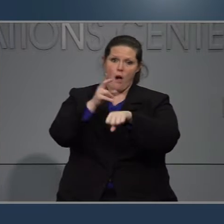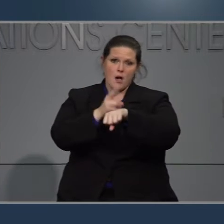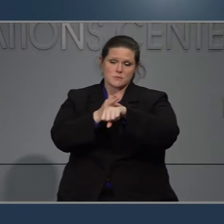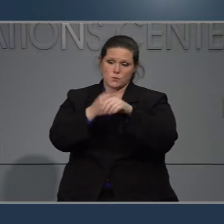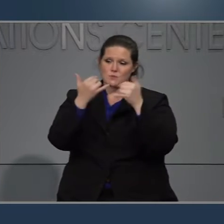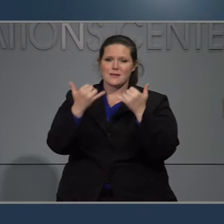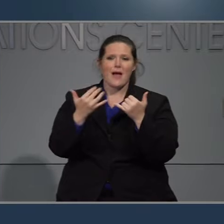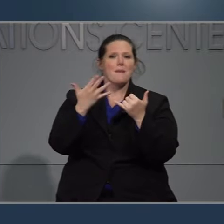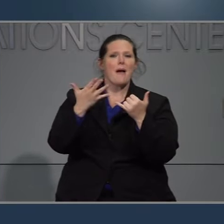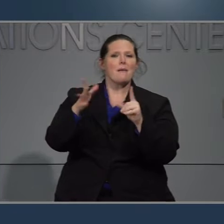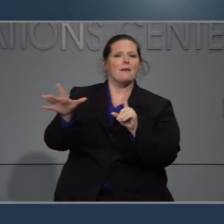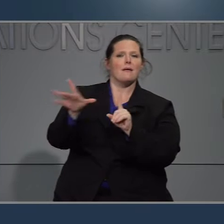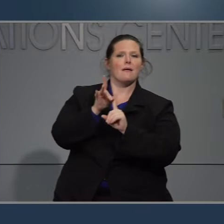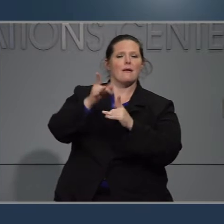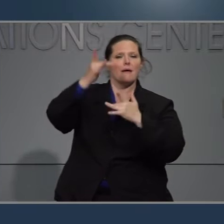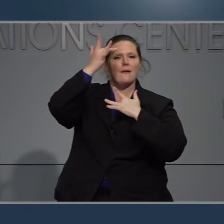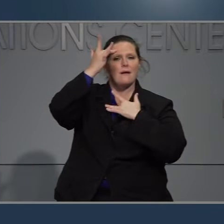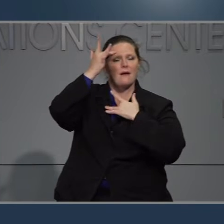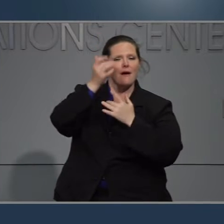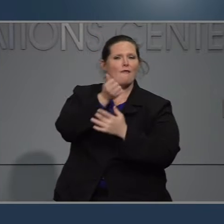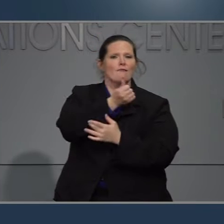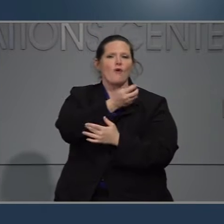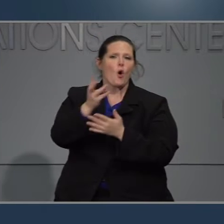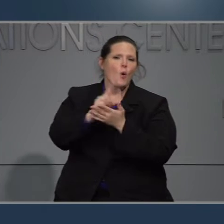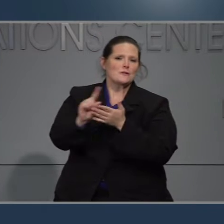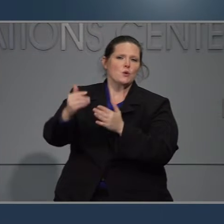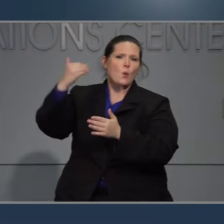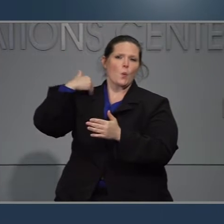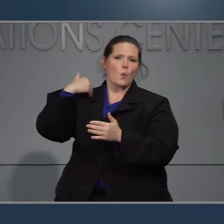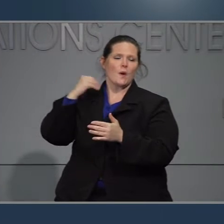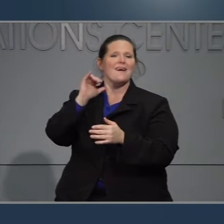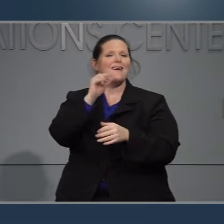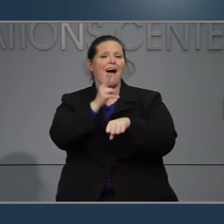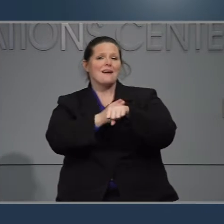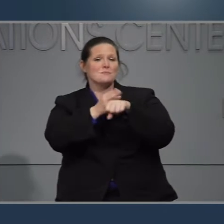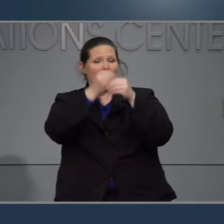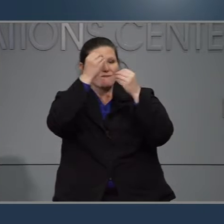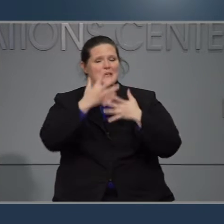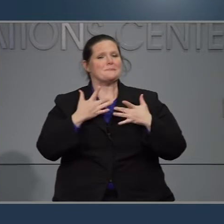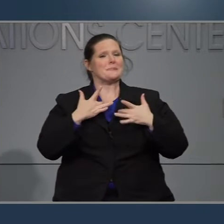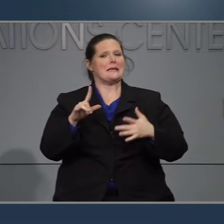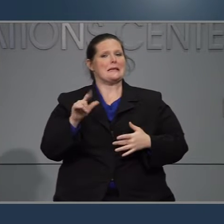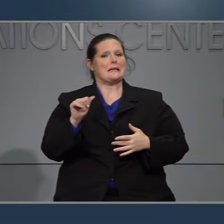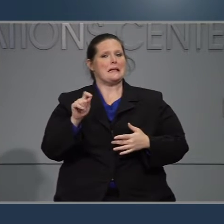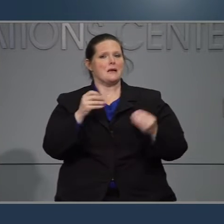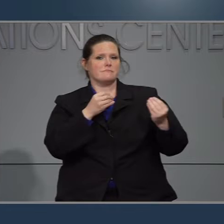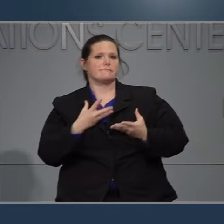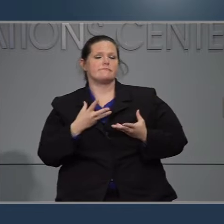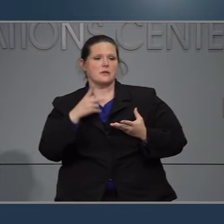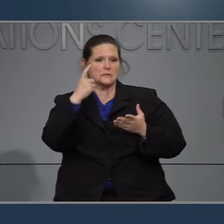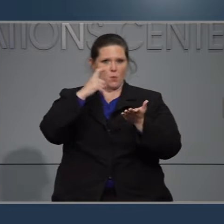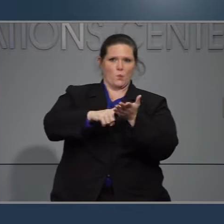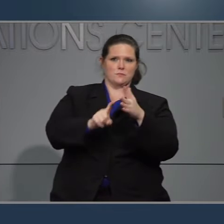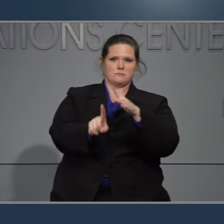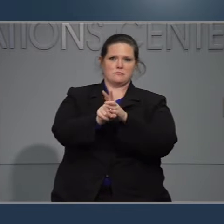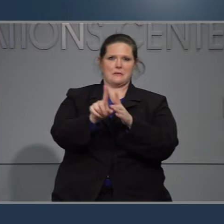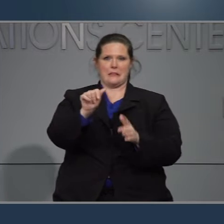esto un indicador rezagado. Tardará más tiempo para estabilizar esta métrica comparado a